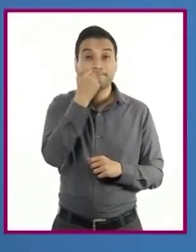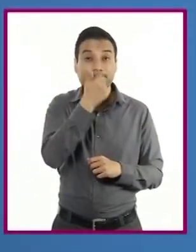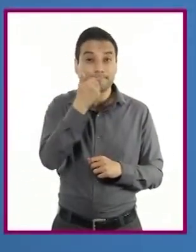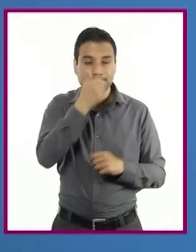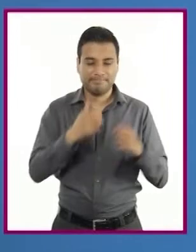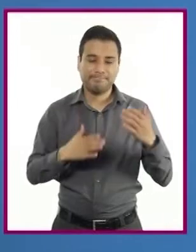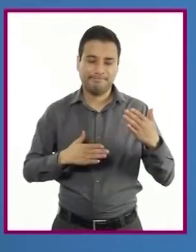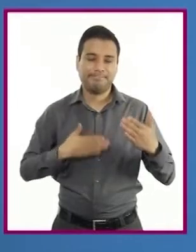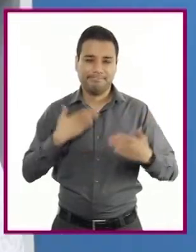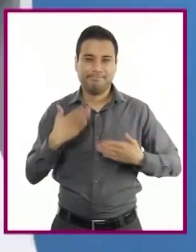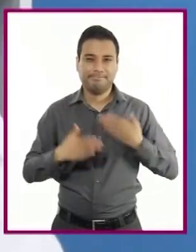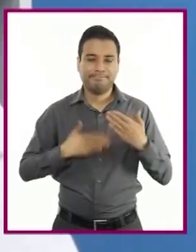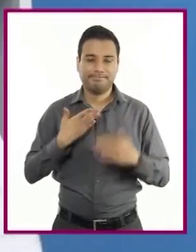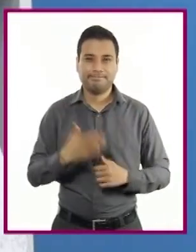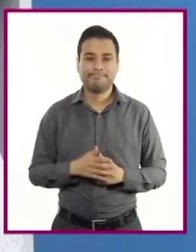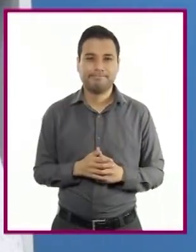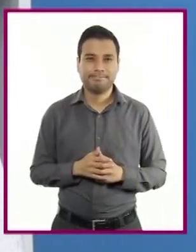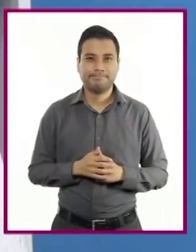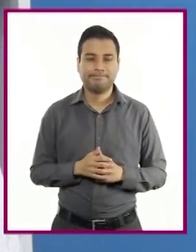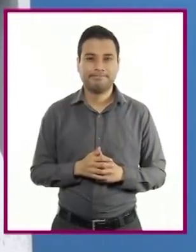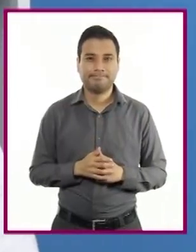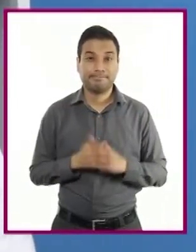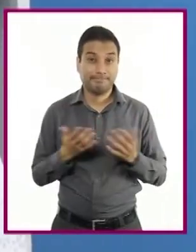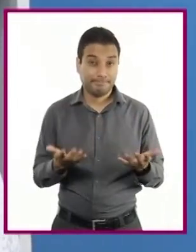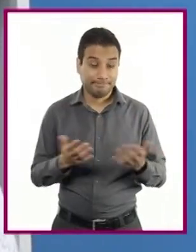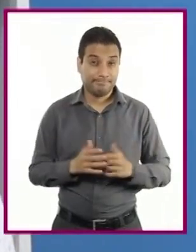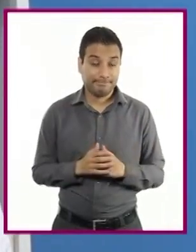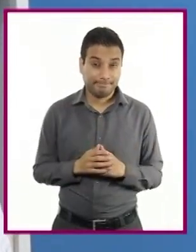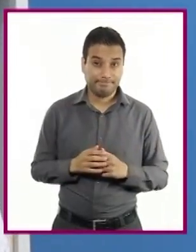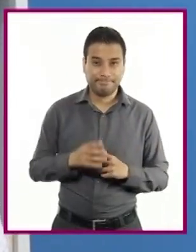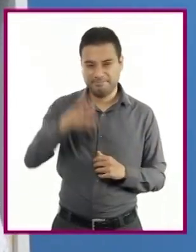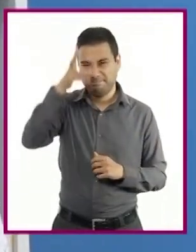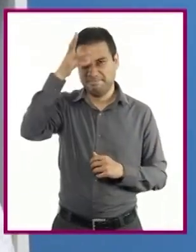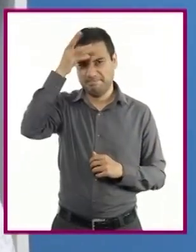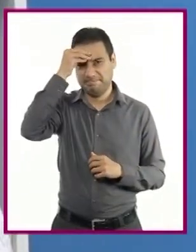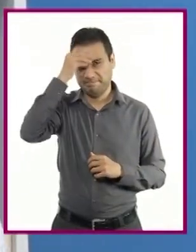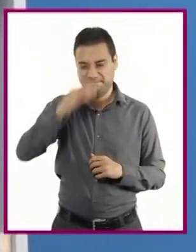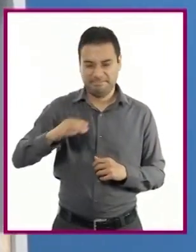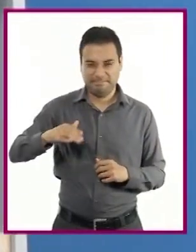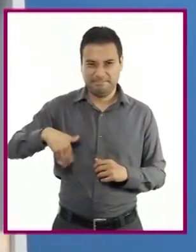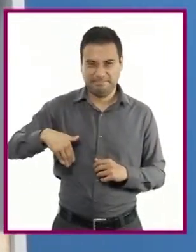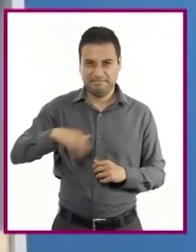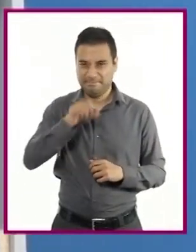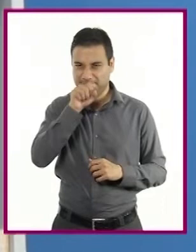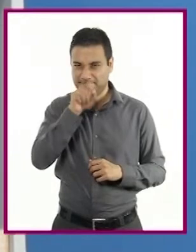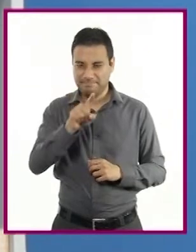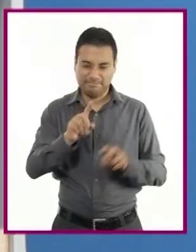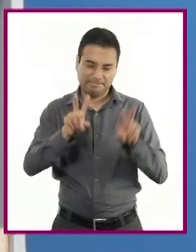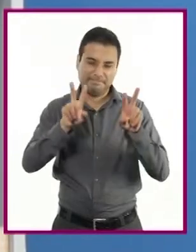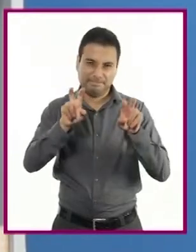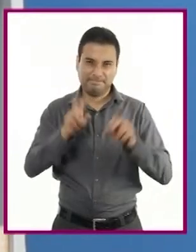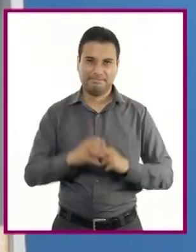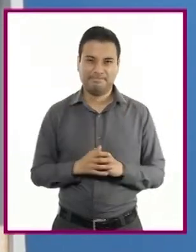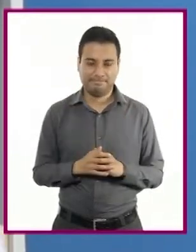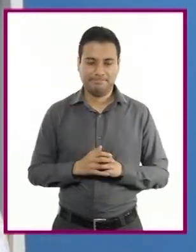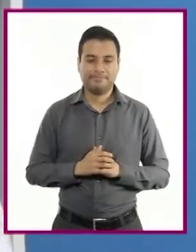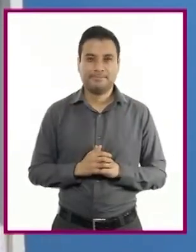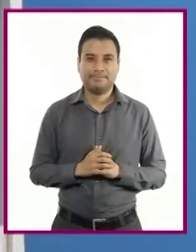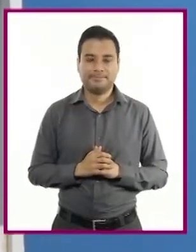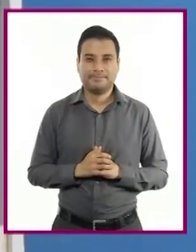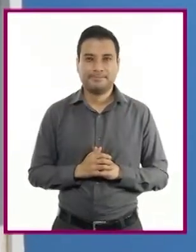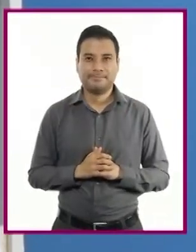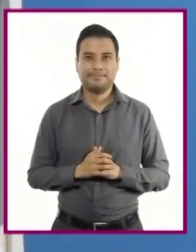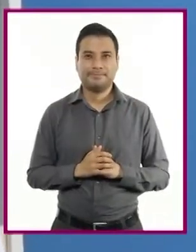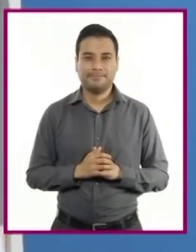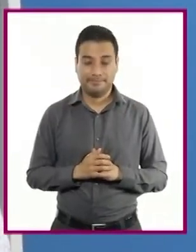nos acompañan desde casa, y con la finalidad de repasar los contenidos previos y divertirnos en este espacio. Vamos a usar